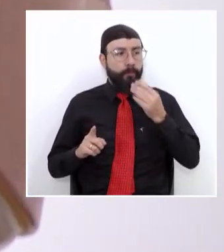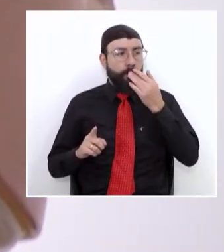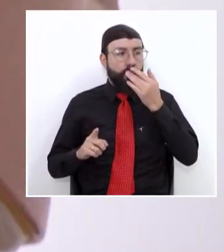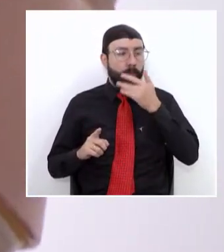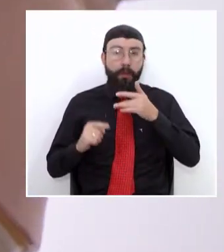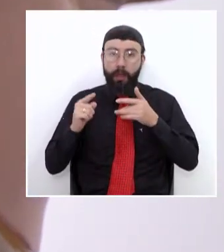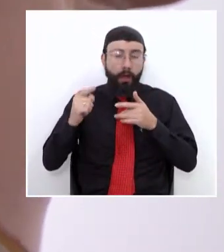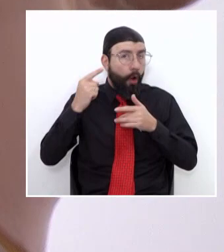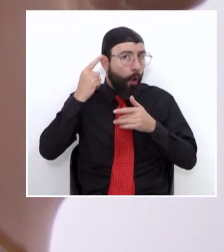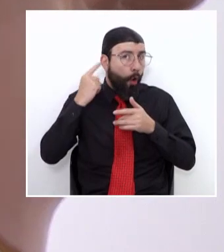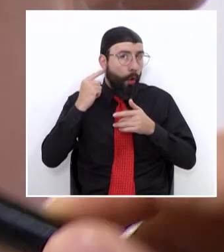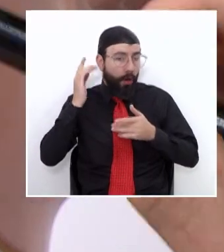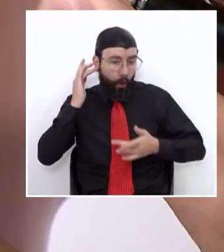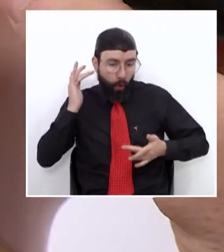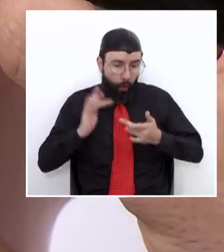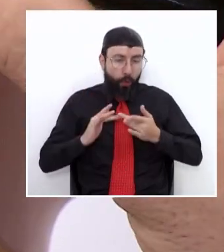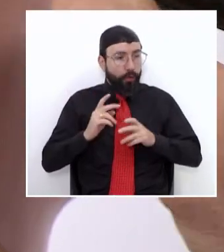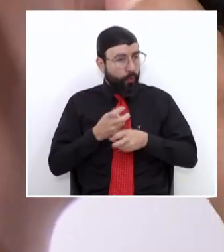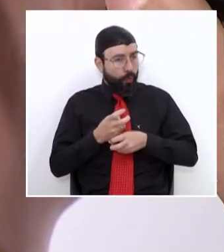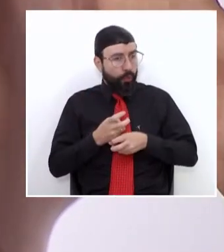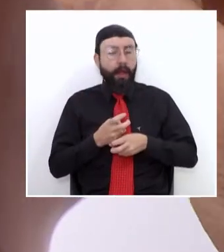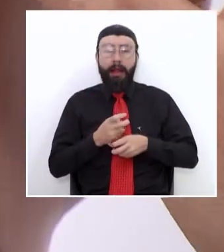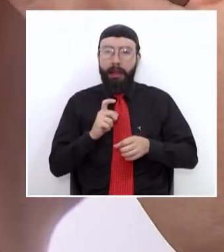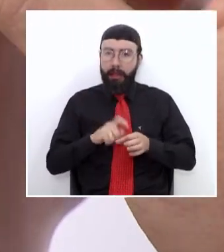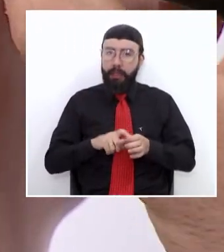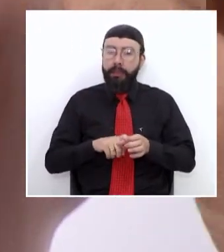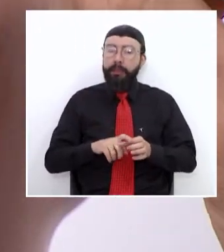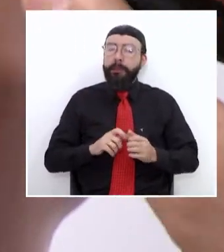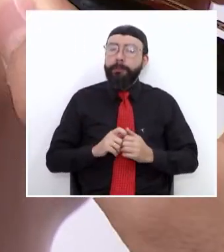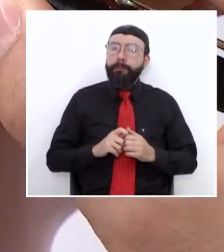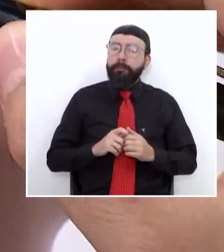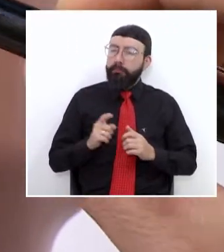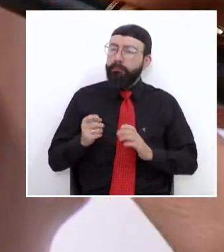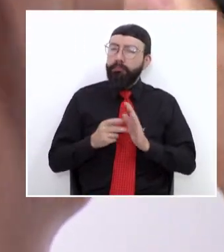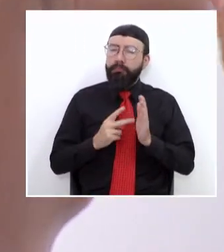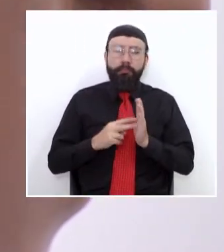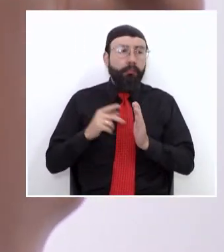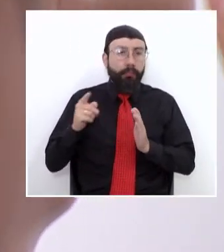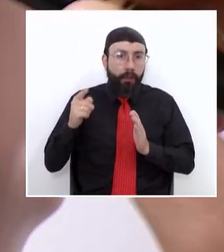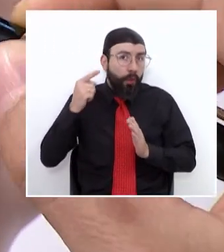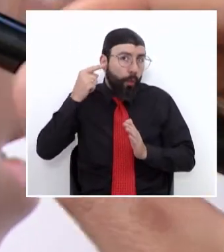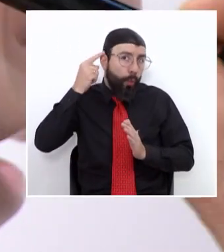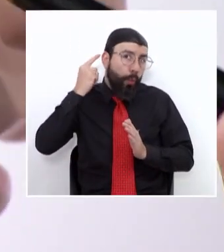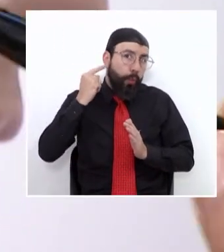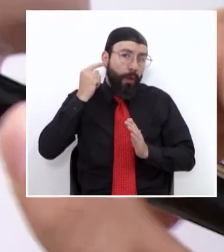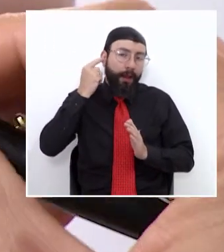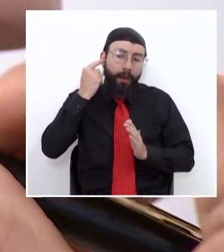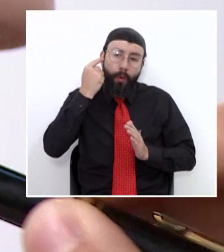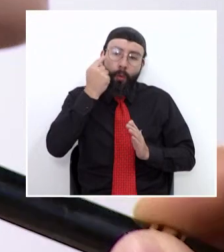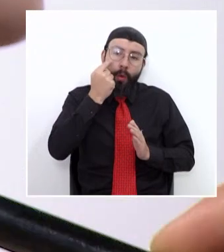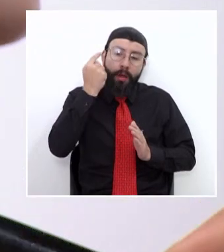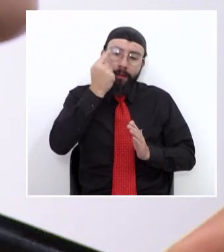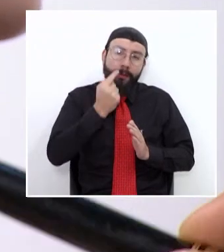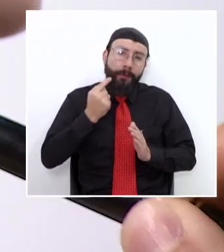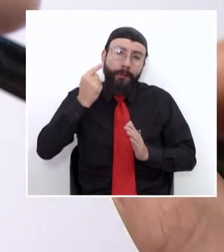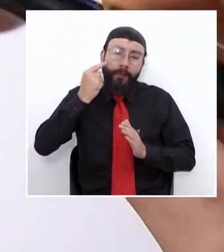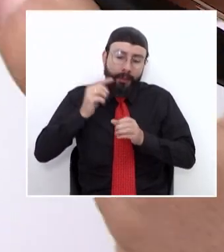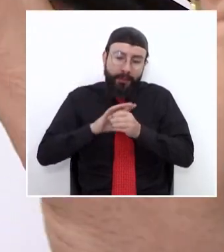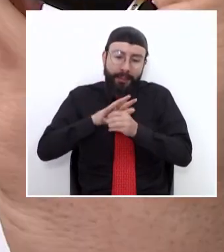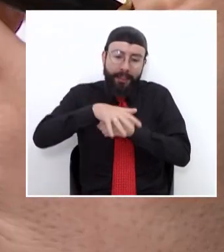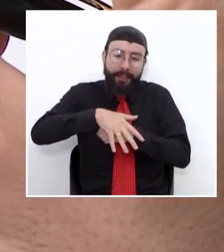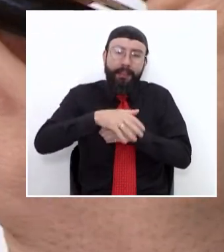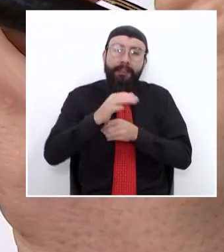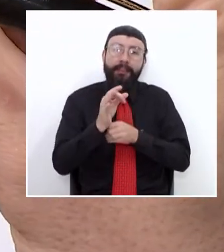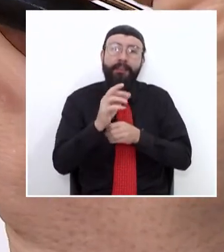aquí con la columna. Sí, exactamente. Resulta que aquí, esta parte de acá, está relacionada con el nervio trigémino, ¿no es cierto? La